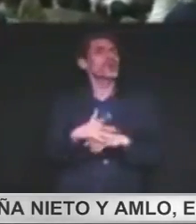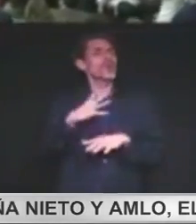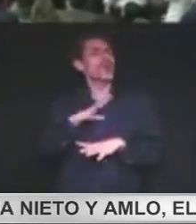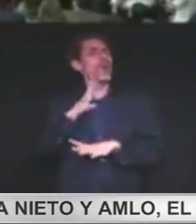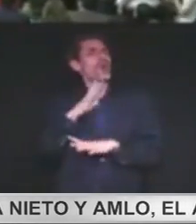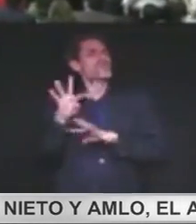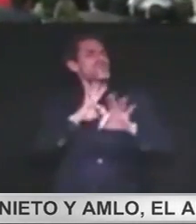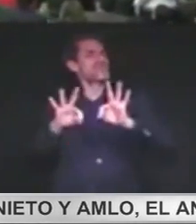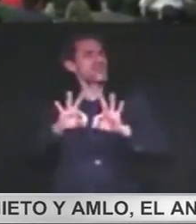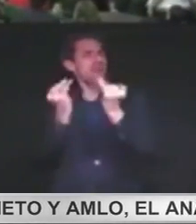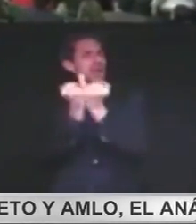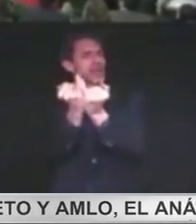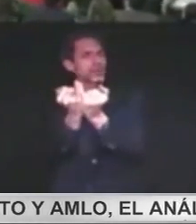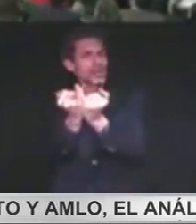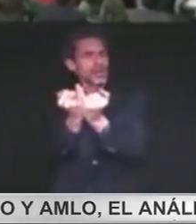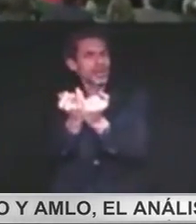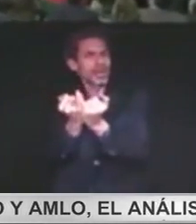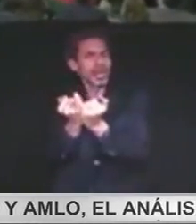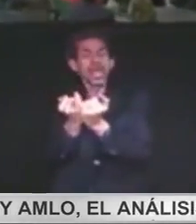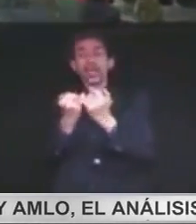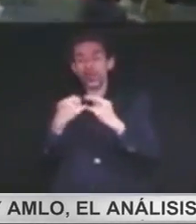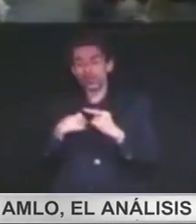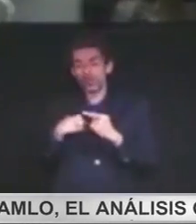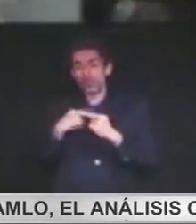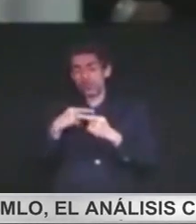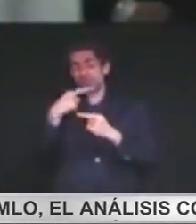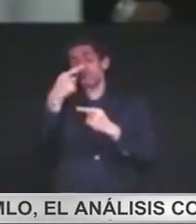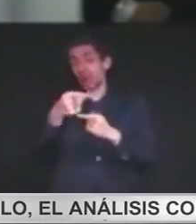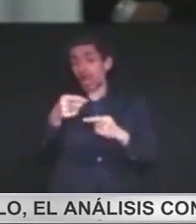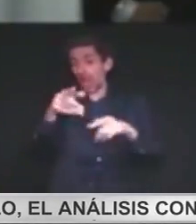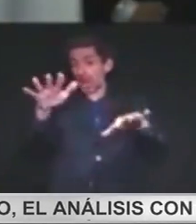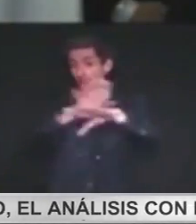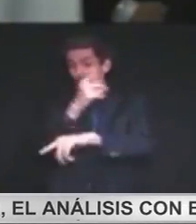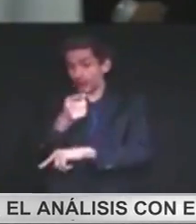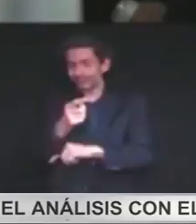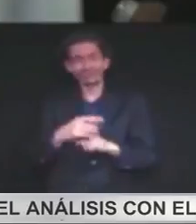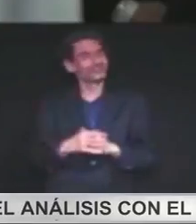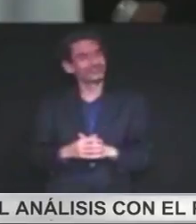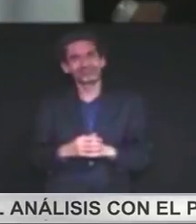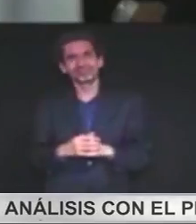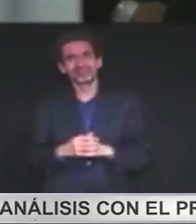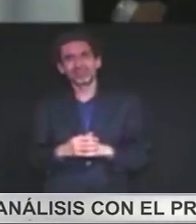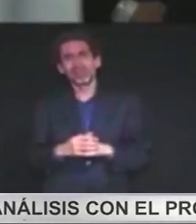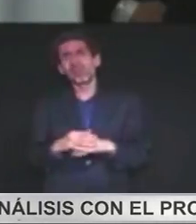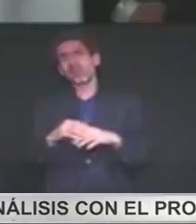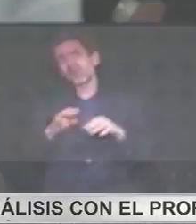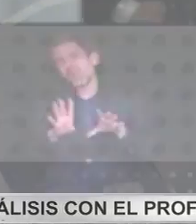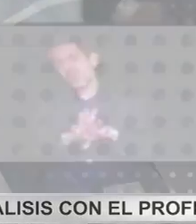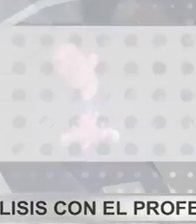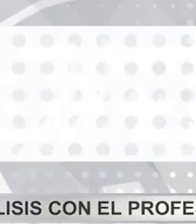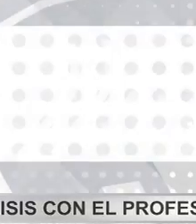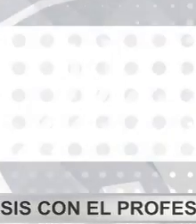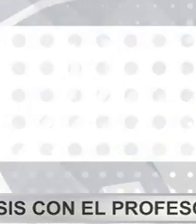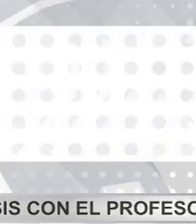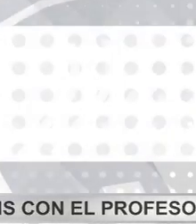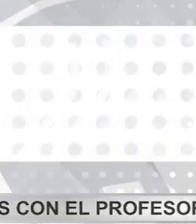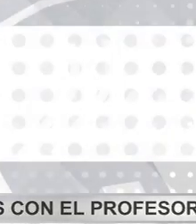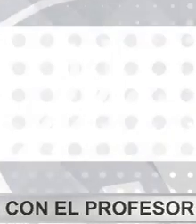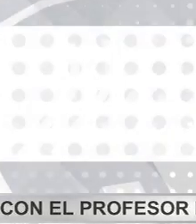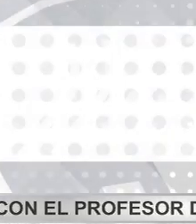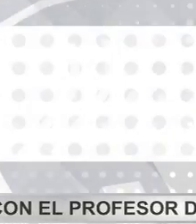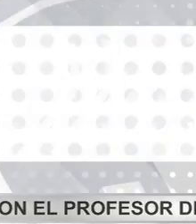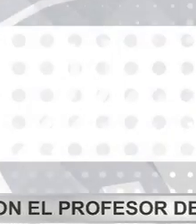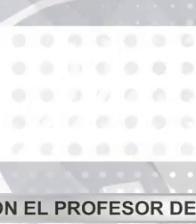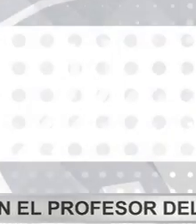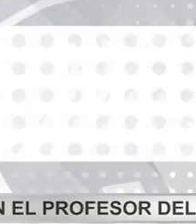de parte de nuestra gobernadora. Creo que ella va a ser uno de los rostros de liderazgo nuevos que van a, bueno, que van a